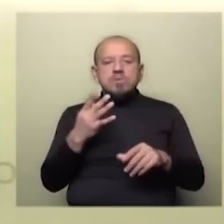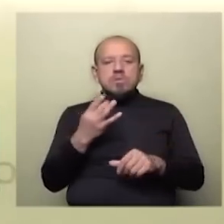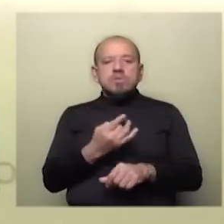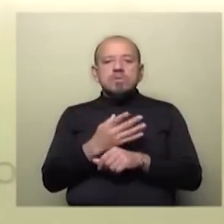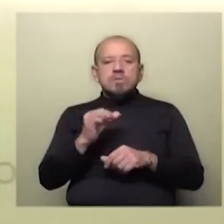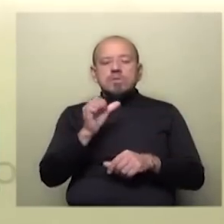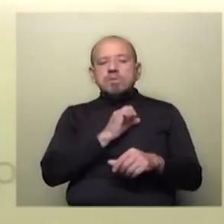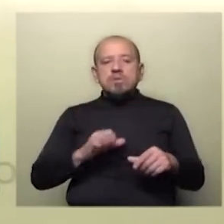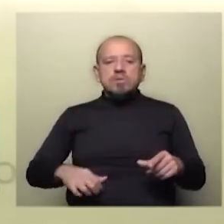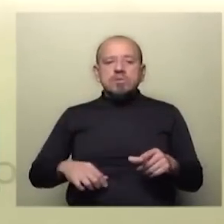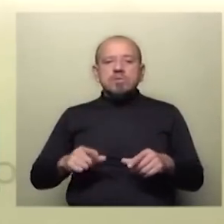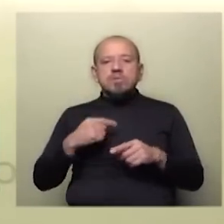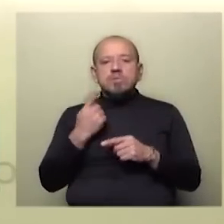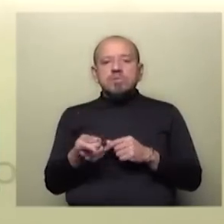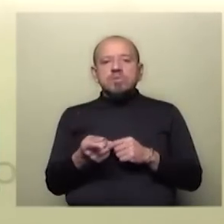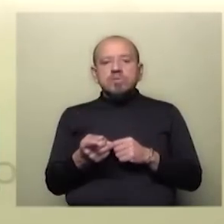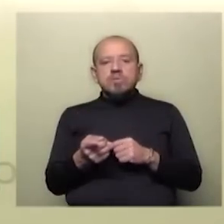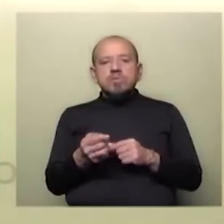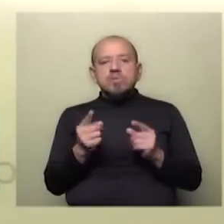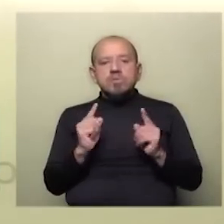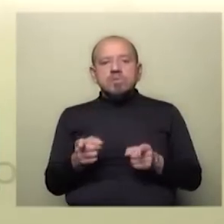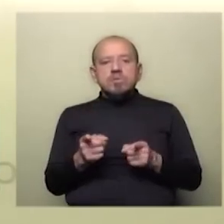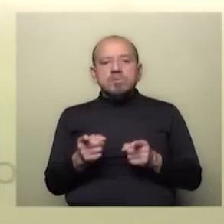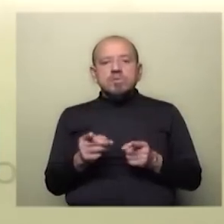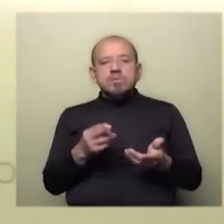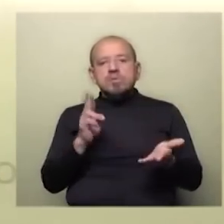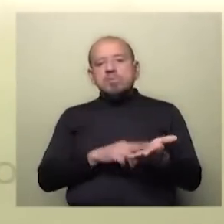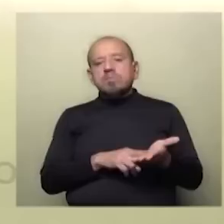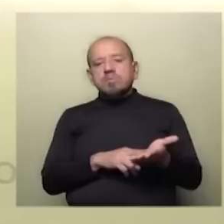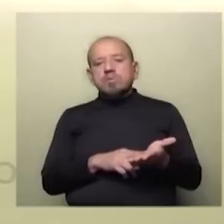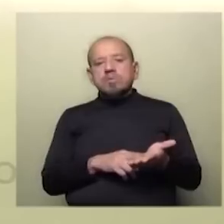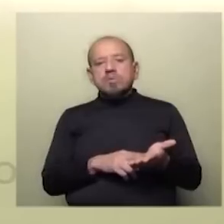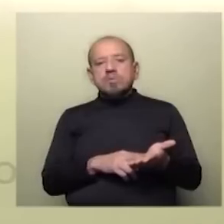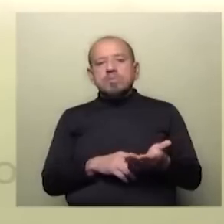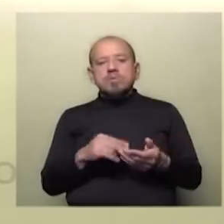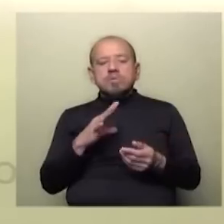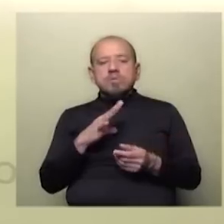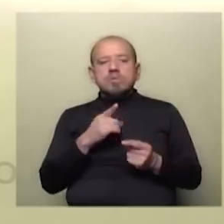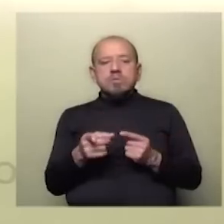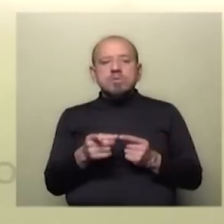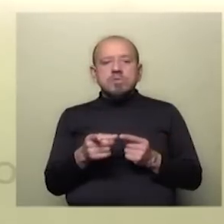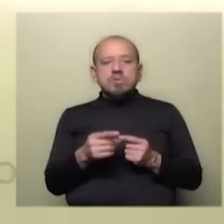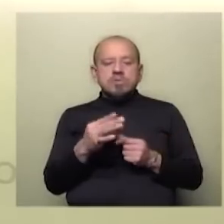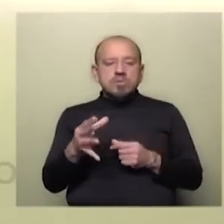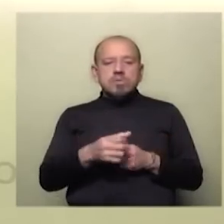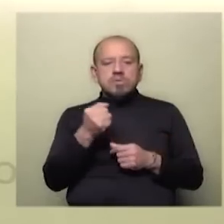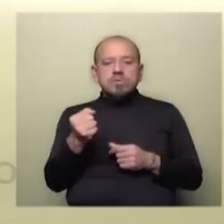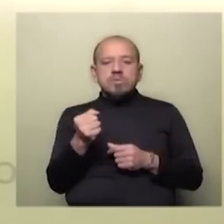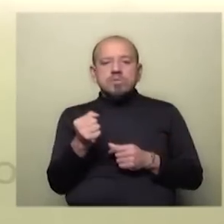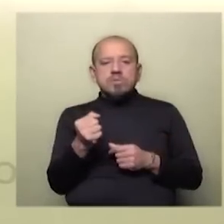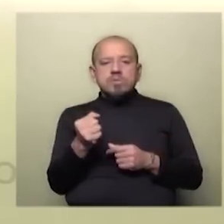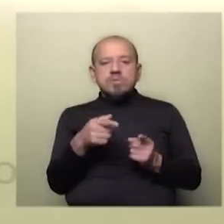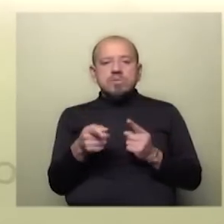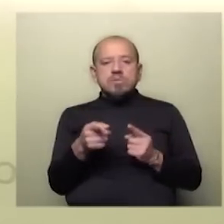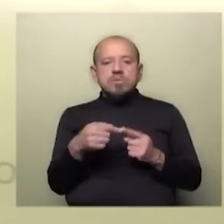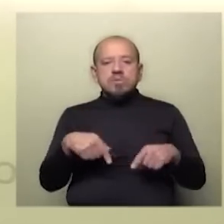estado otro de los puntos es también el impuesto que se que se le generaría ese recupero que se le generaría a